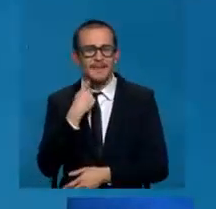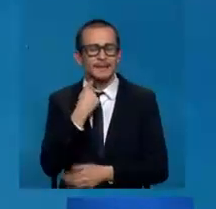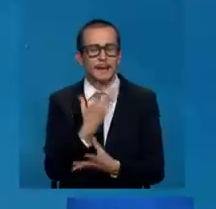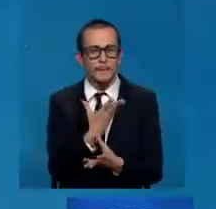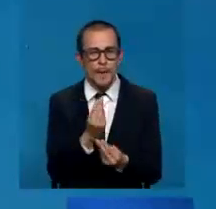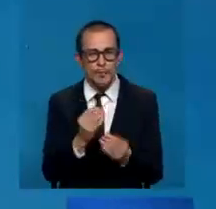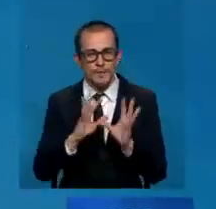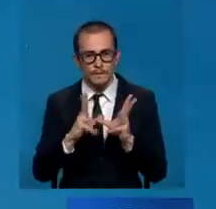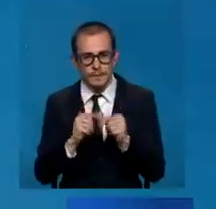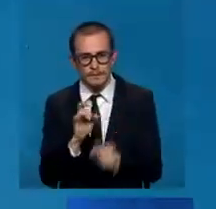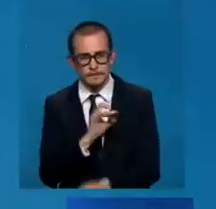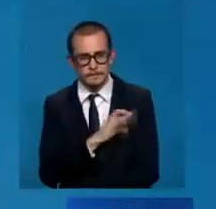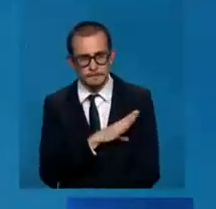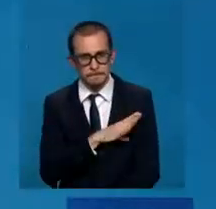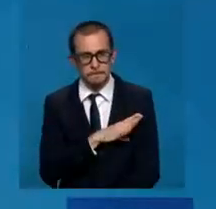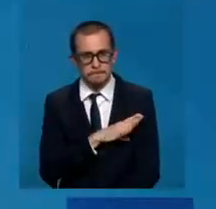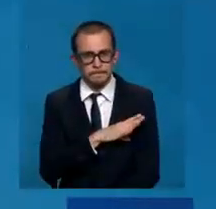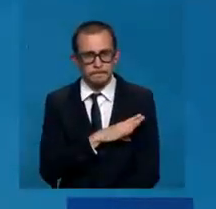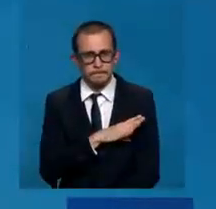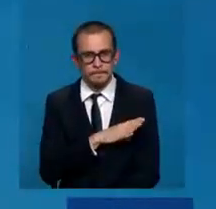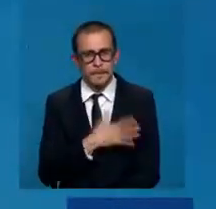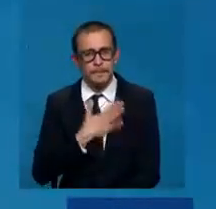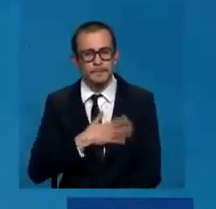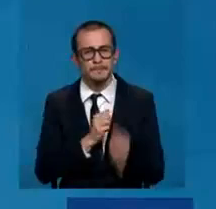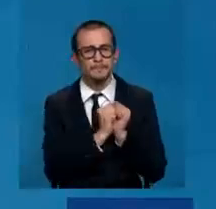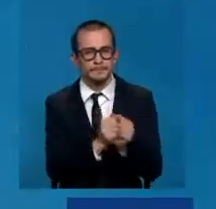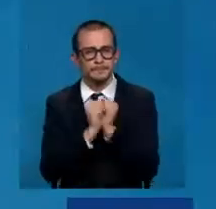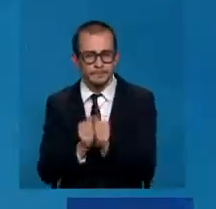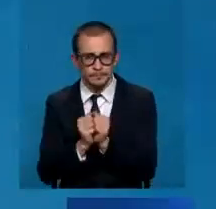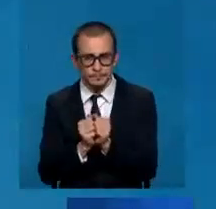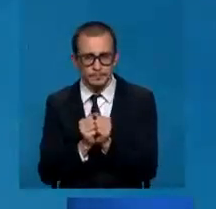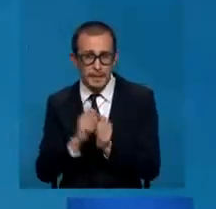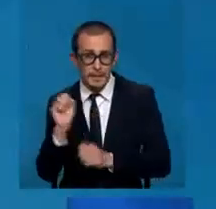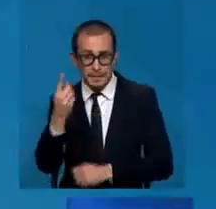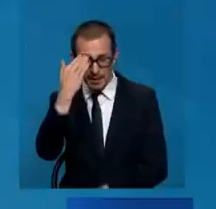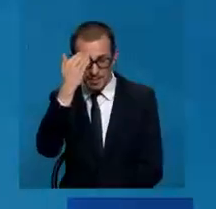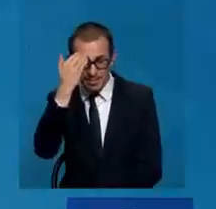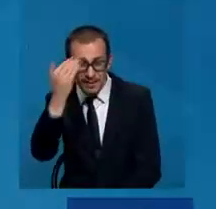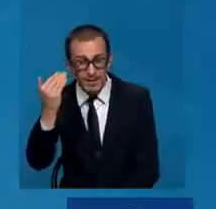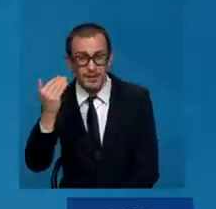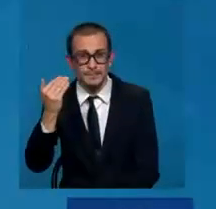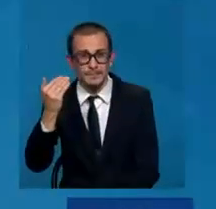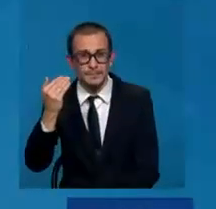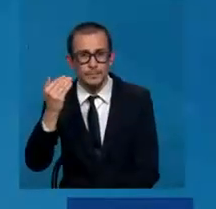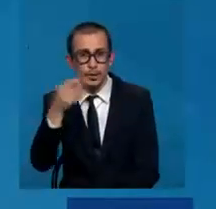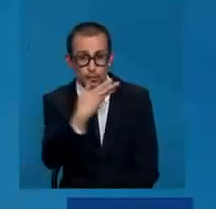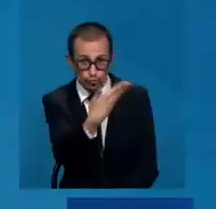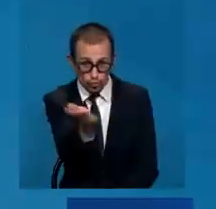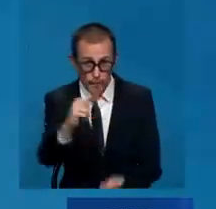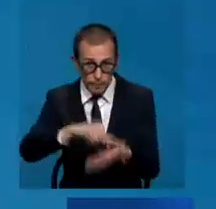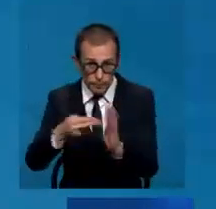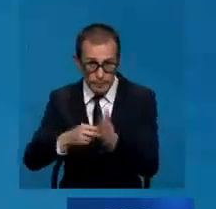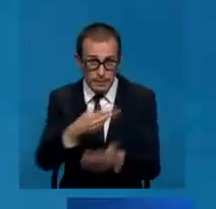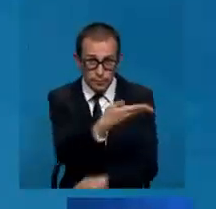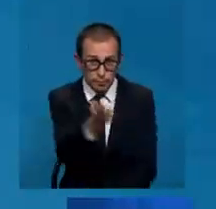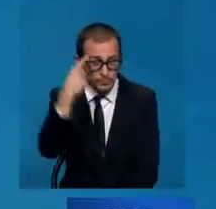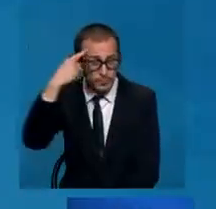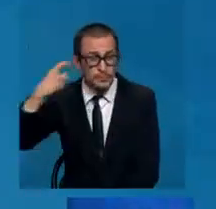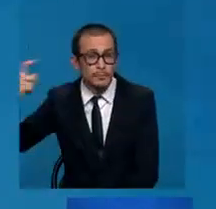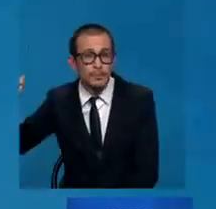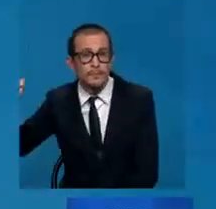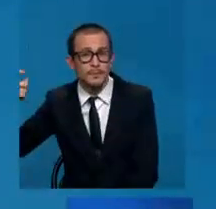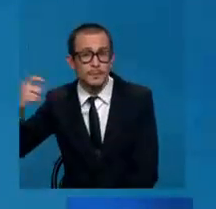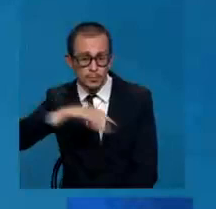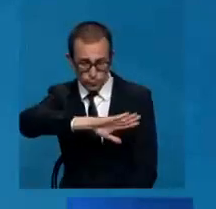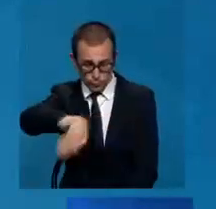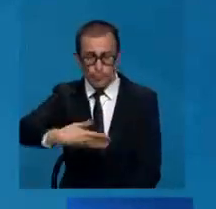tantas familias chilenas. Queridos compatriotas, desde el primer día, sus problemas y sus sueños han